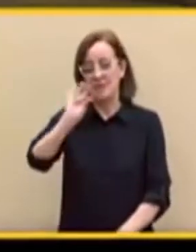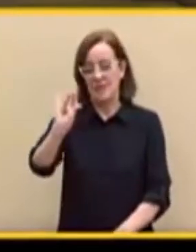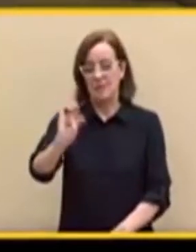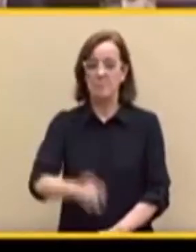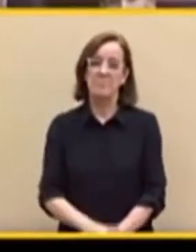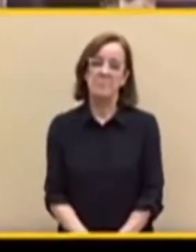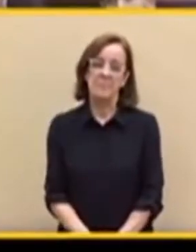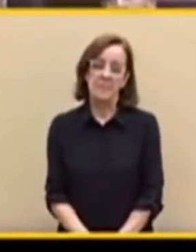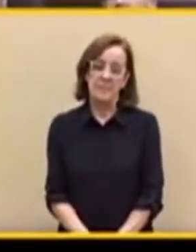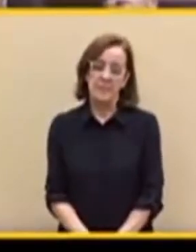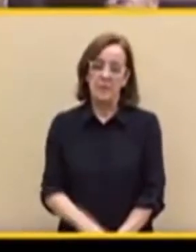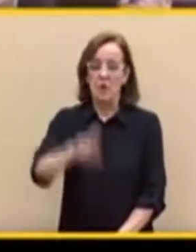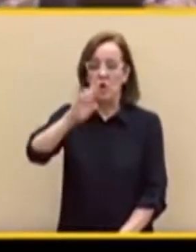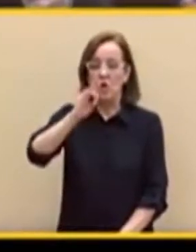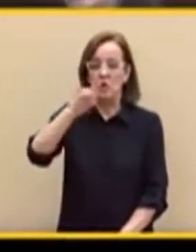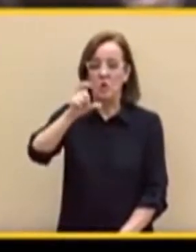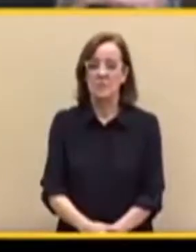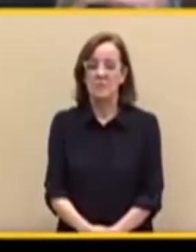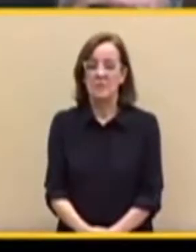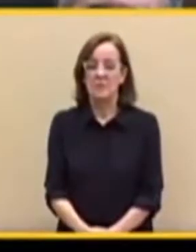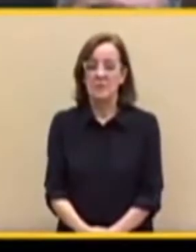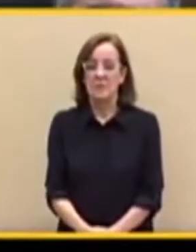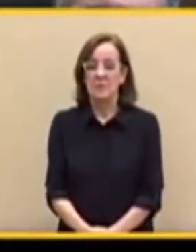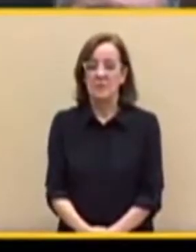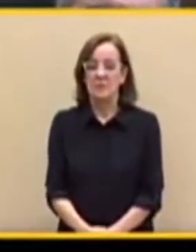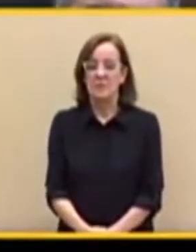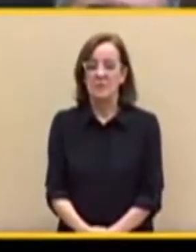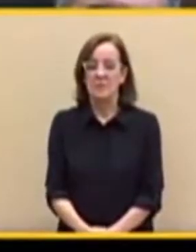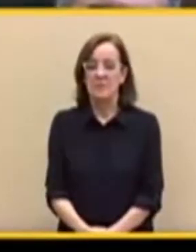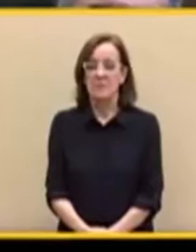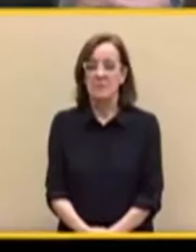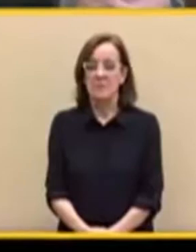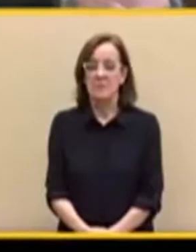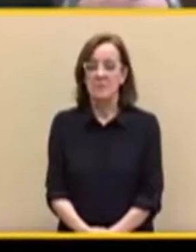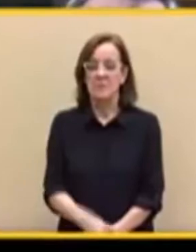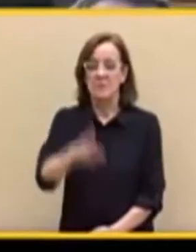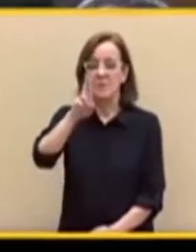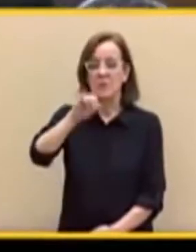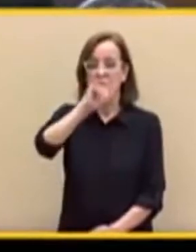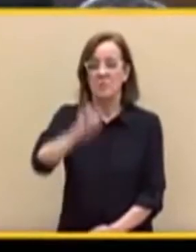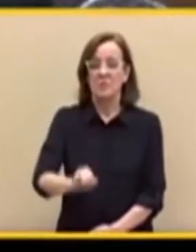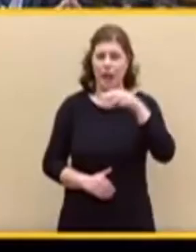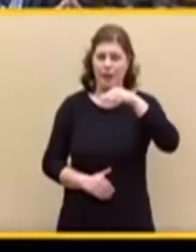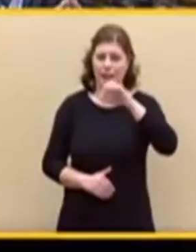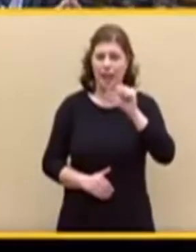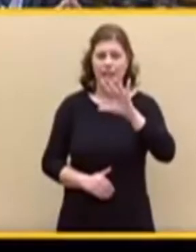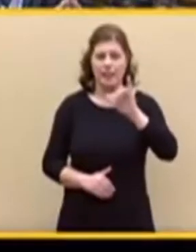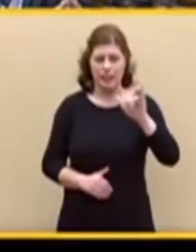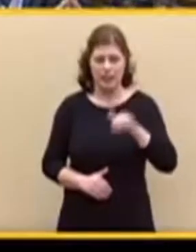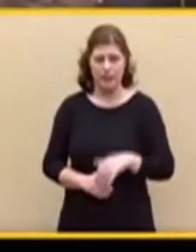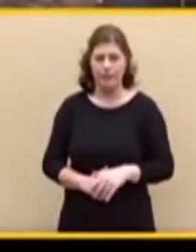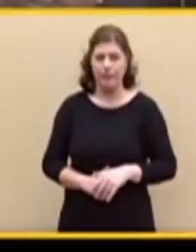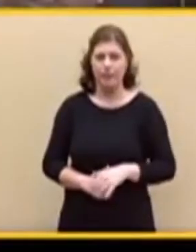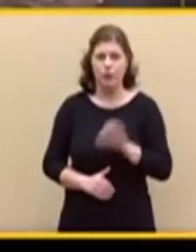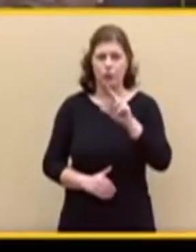Margarita Robles Fernández. No. Joan Ruiz y Carbonell. No. No. Susana